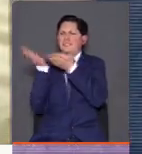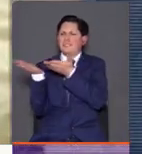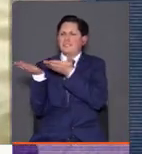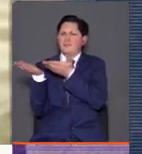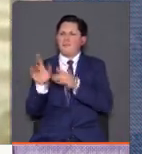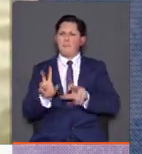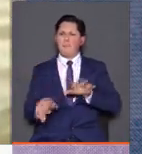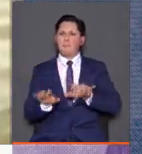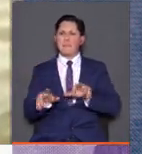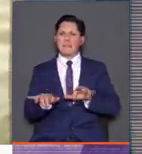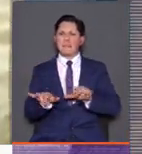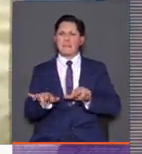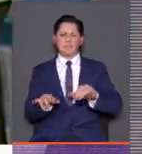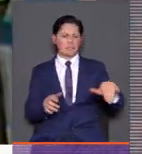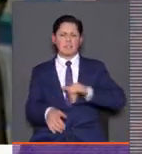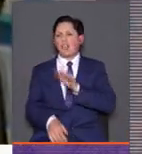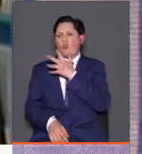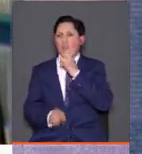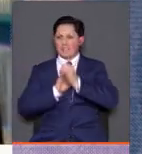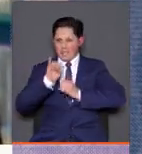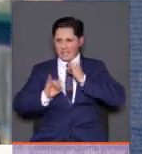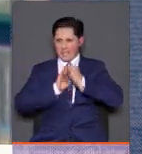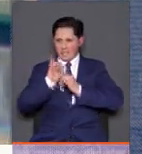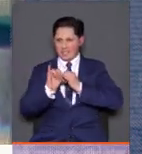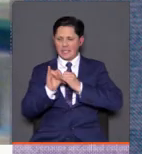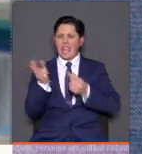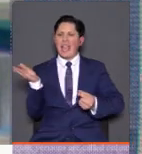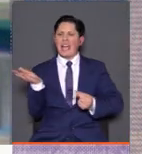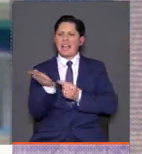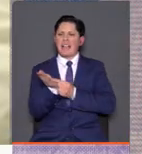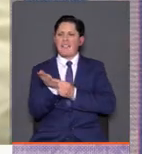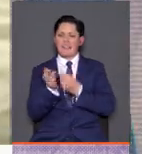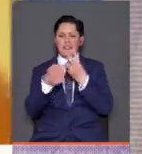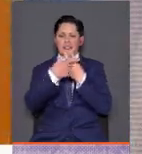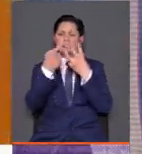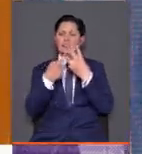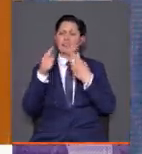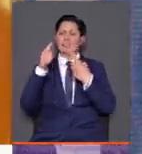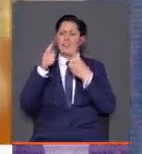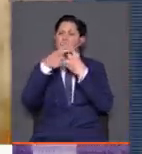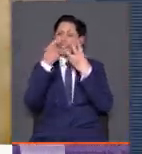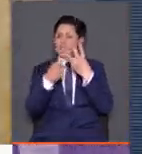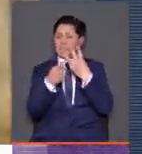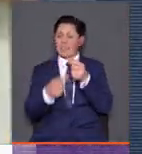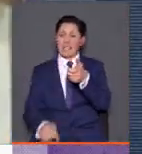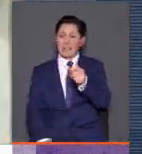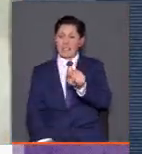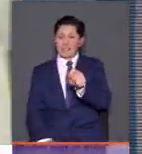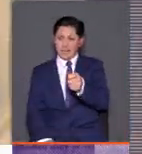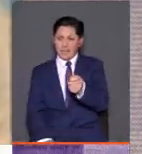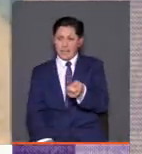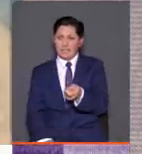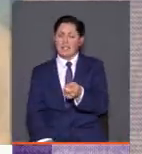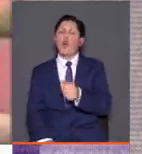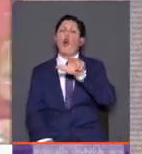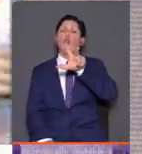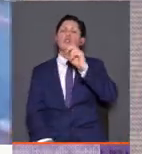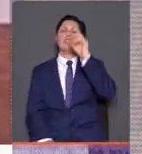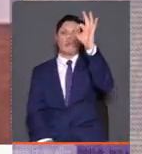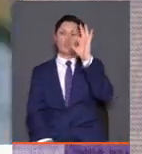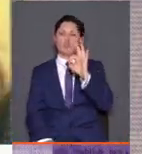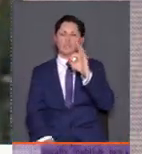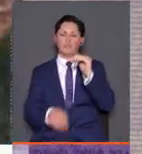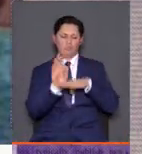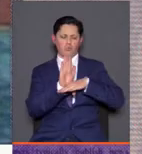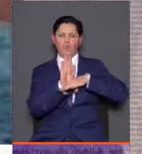En una época sin internet, sin cable, había tres canales. Sábado Gigantes así llega a conseguir el 80% de sintonía